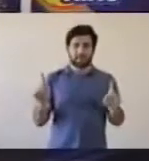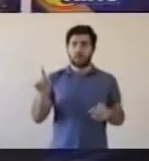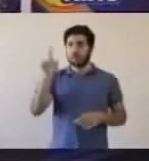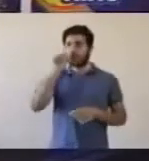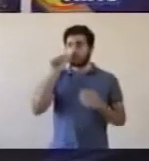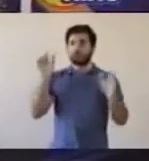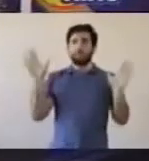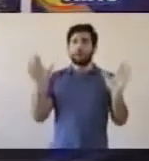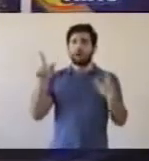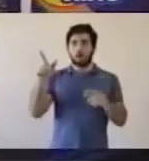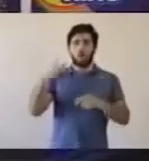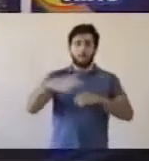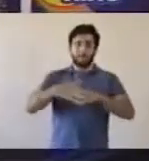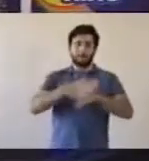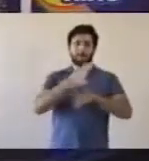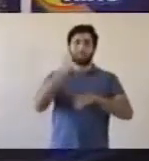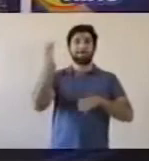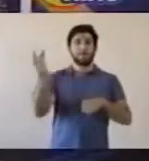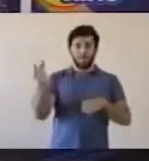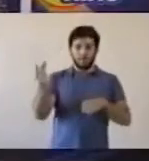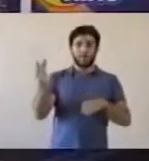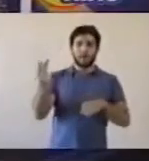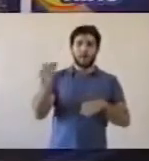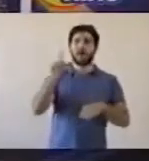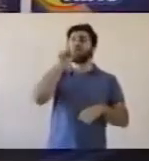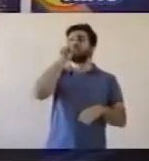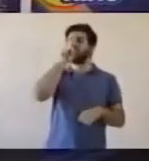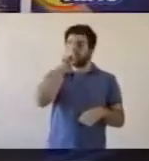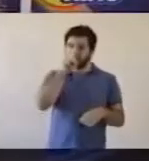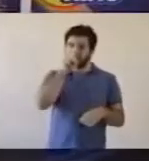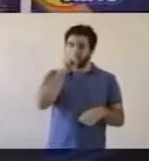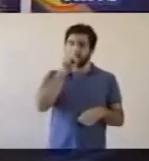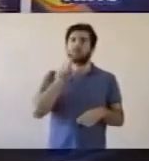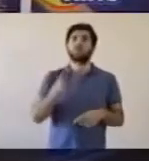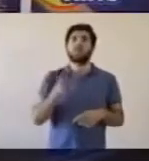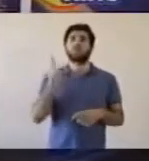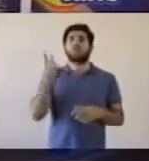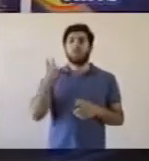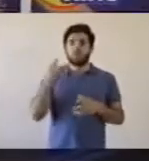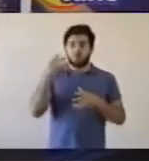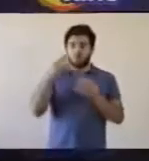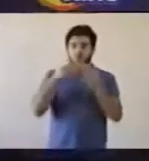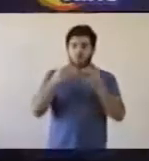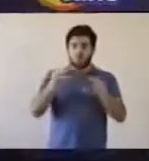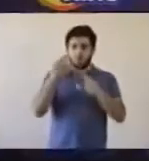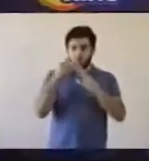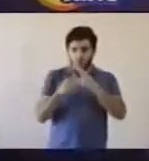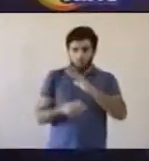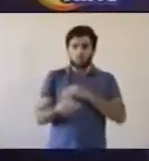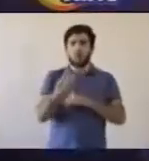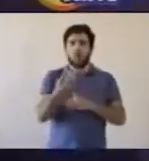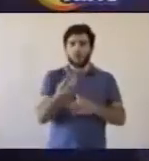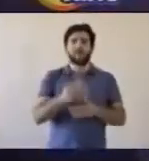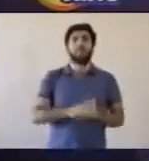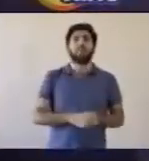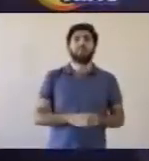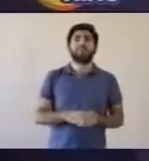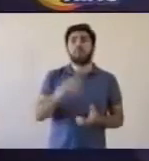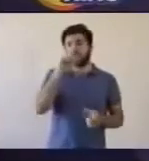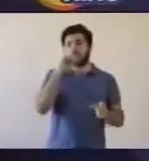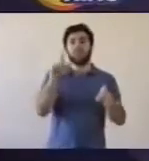A. Recuerda, lávate tus manos constantemente con agua y jabón porque